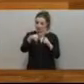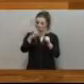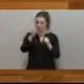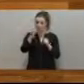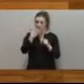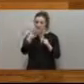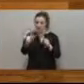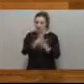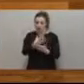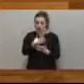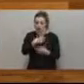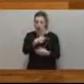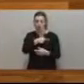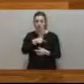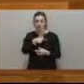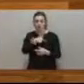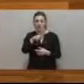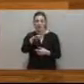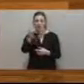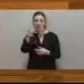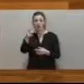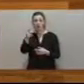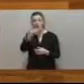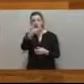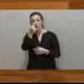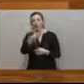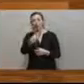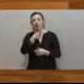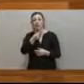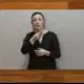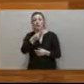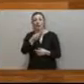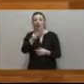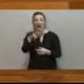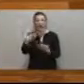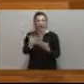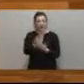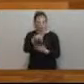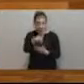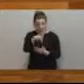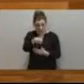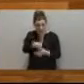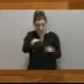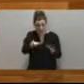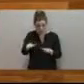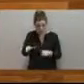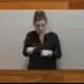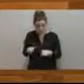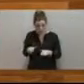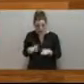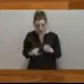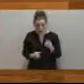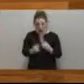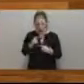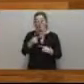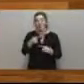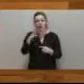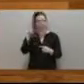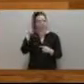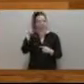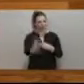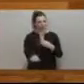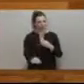poner nombre y apellidos de dibujos animados a todos los que estamos aquí, más de a uno salía corriendo.